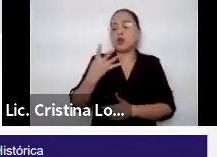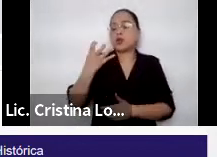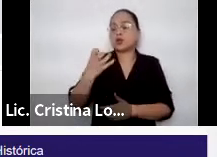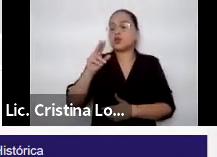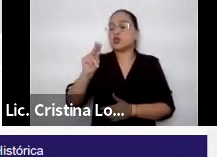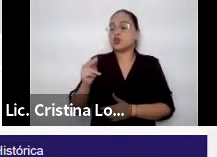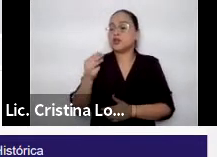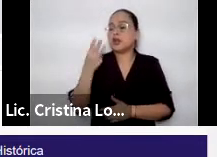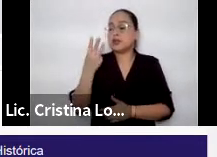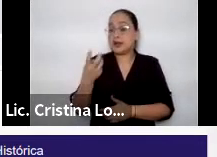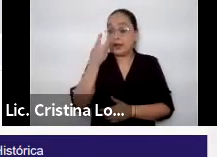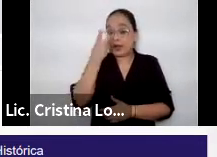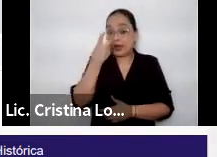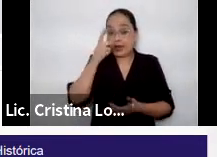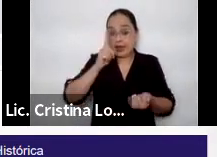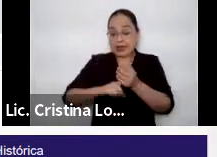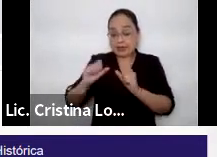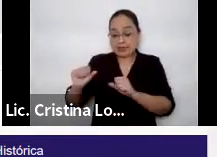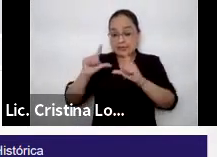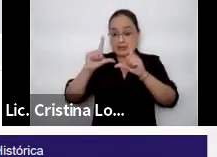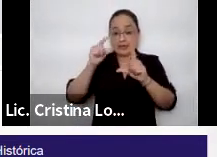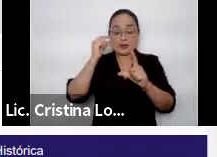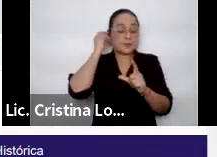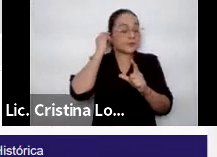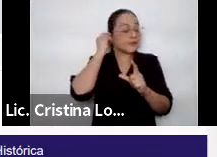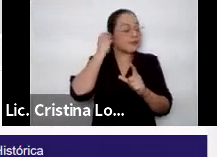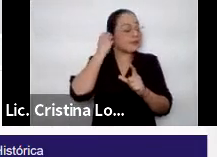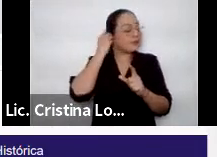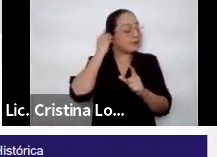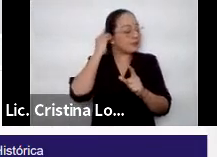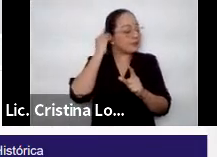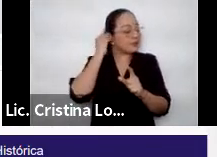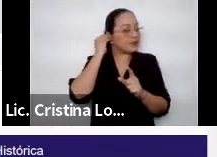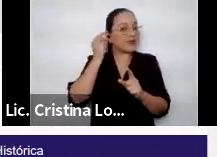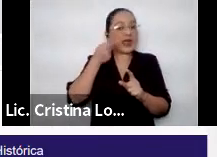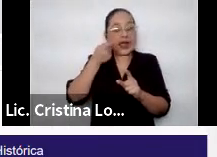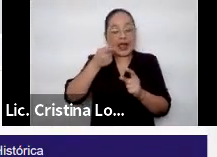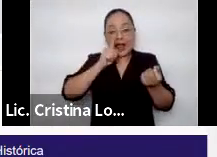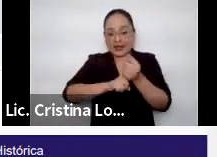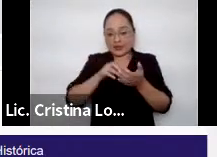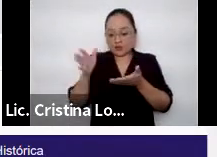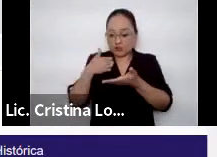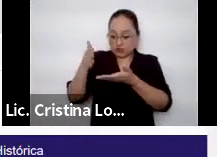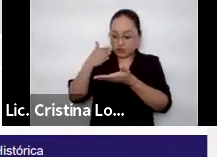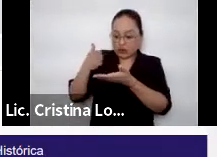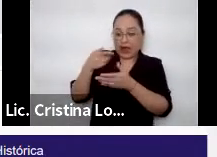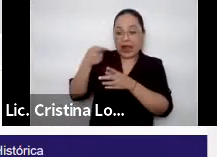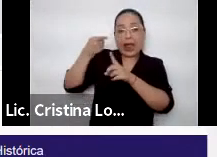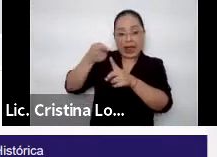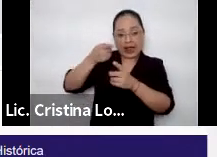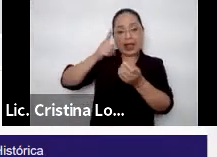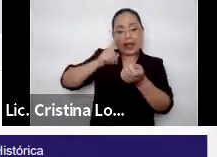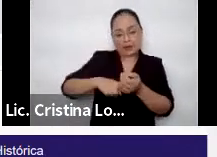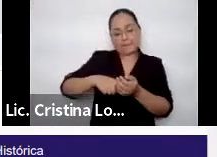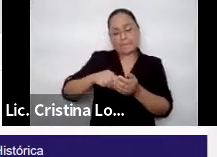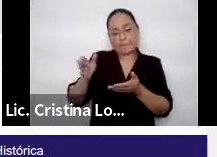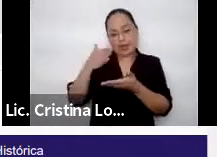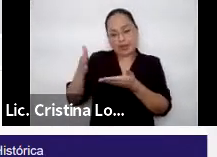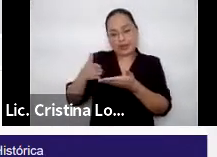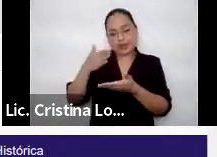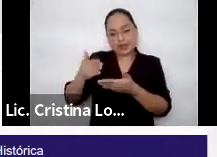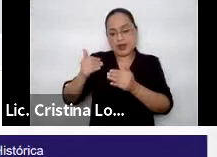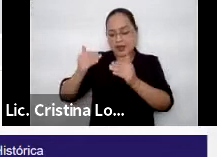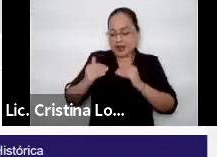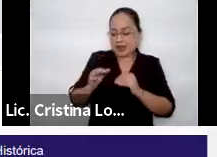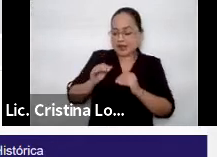3483 que aparece en la parte inferior de nuestra pantalla, como la podemos visualizar